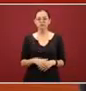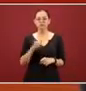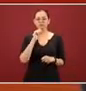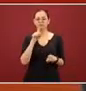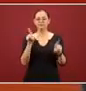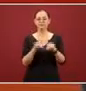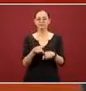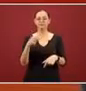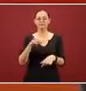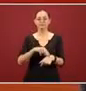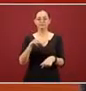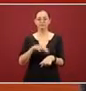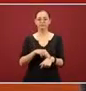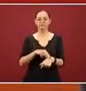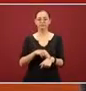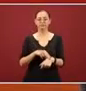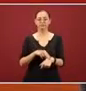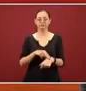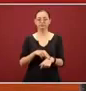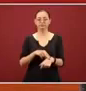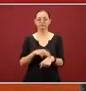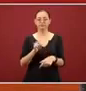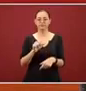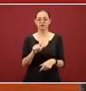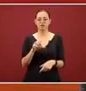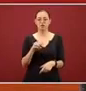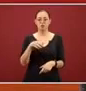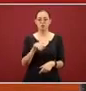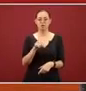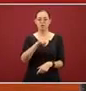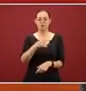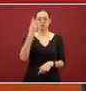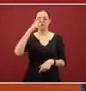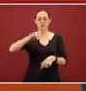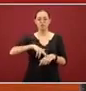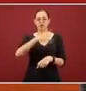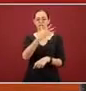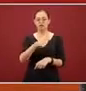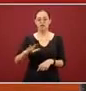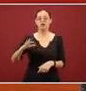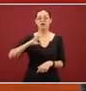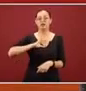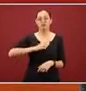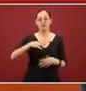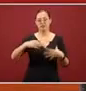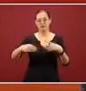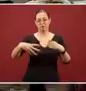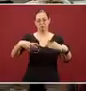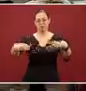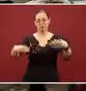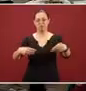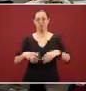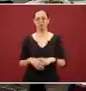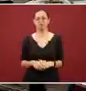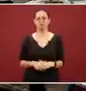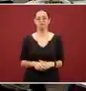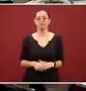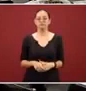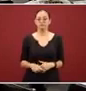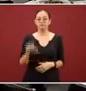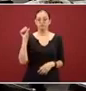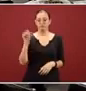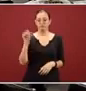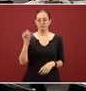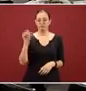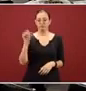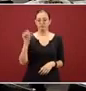acompaña el doctor José Luis Salomía Segarra, director general de epidemiología y coordinador técnico de la respuesta. Hoy nos vamos a enfocar